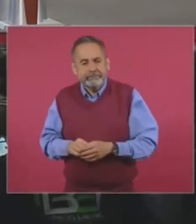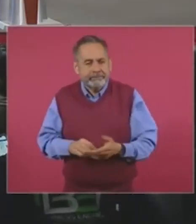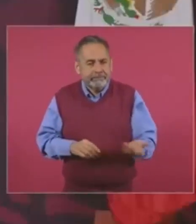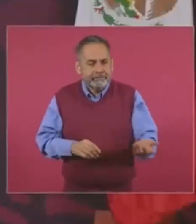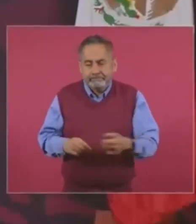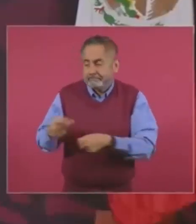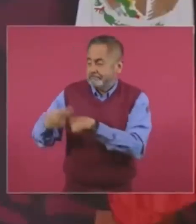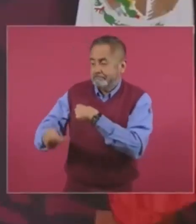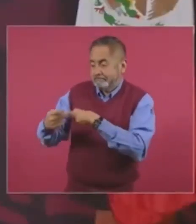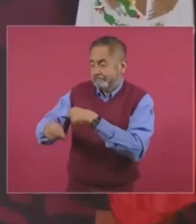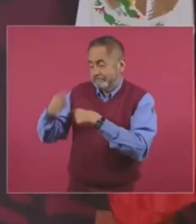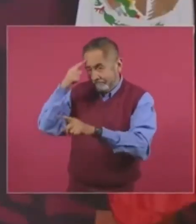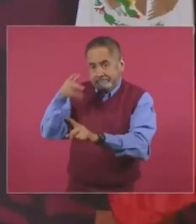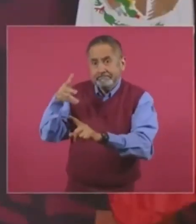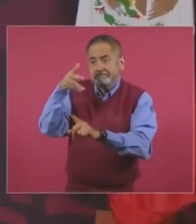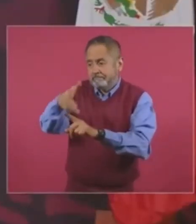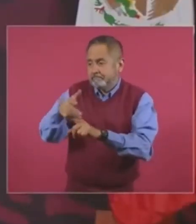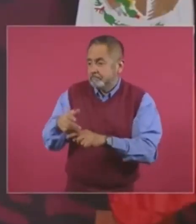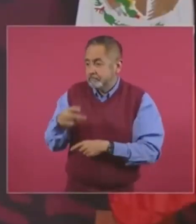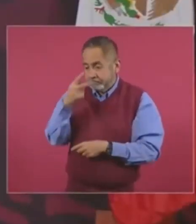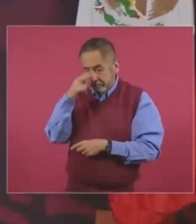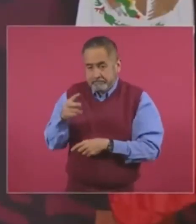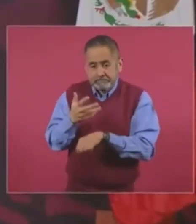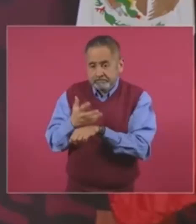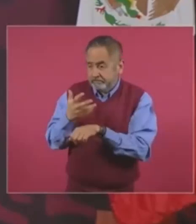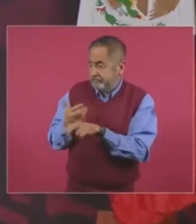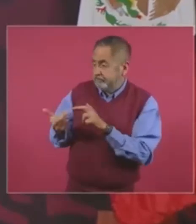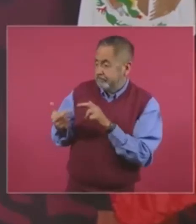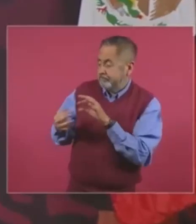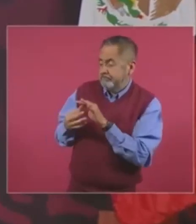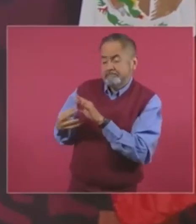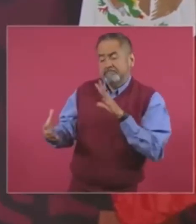riesgo para relación comercial